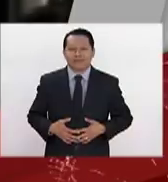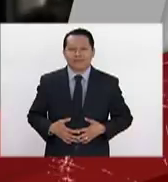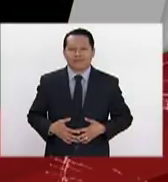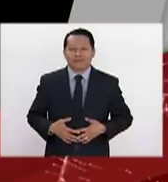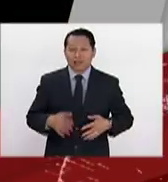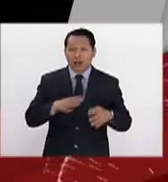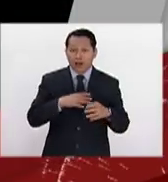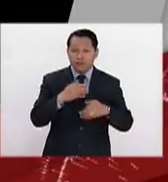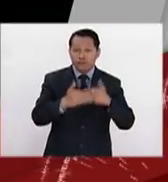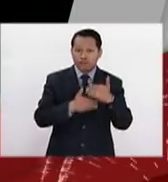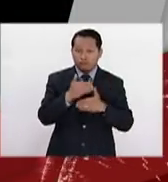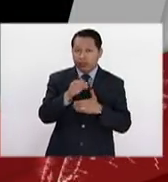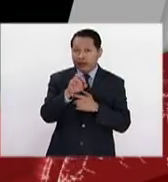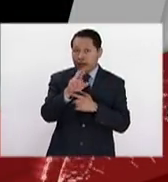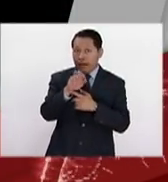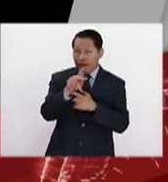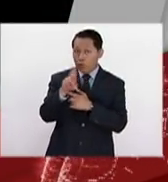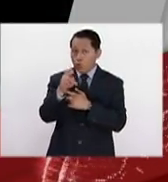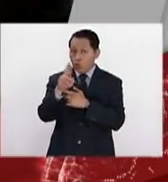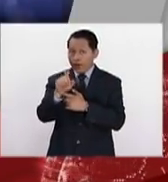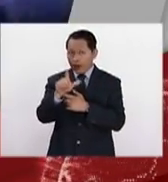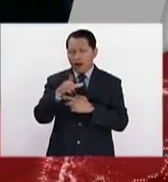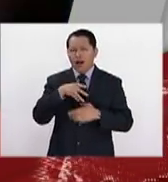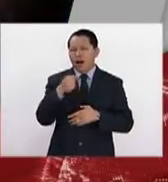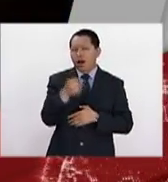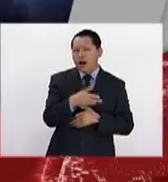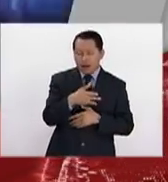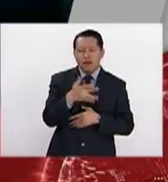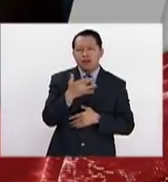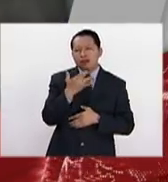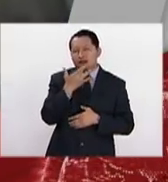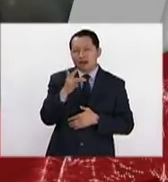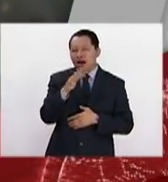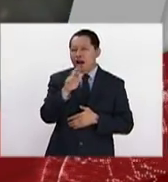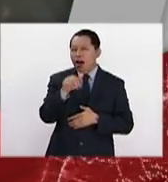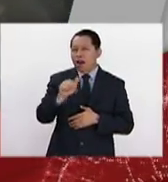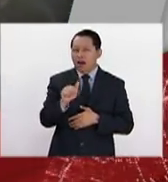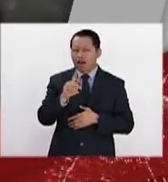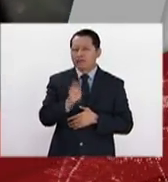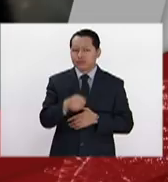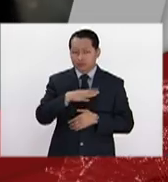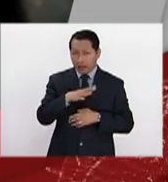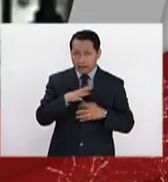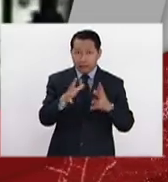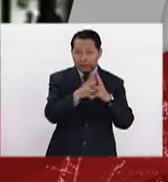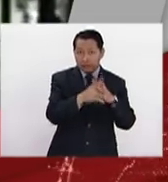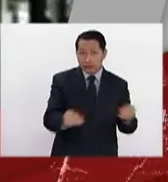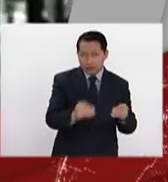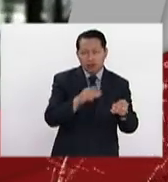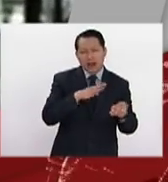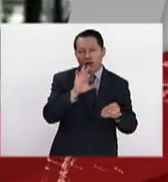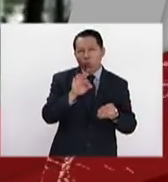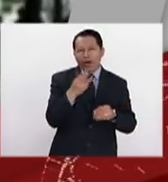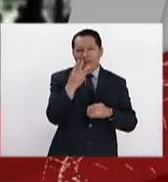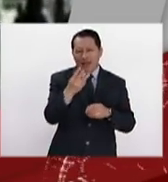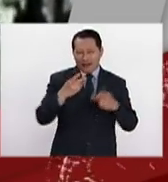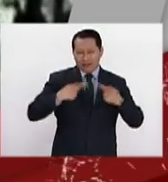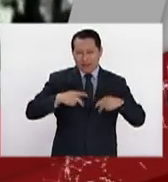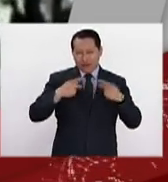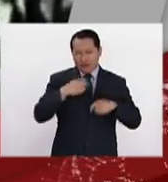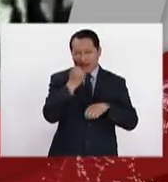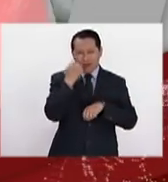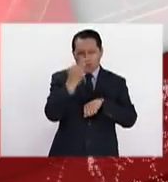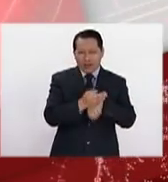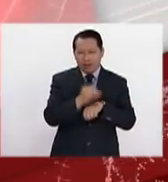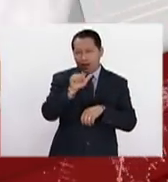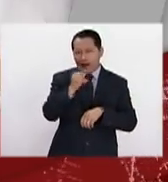Vinculan a proceso a Eric Uriel Sandoval, alias La Rana, por su presunta participación en la desaparición de los 43 normalistas de